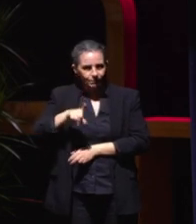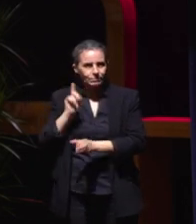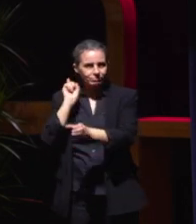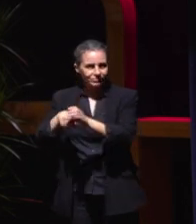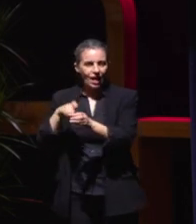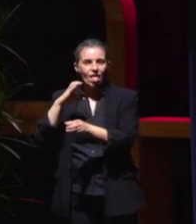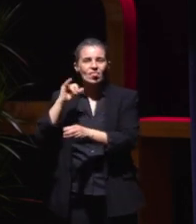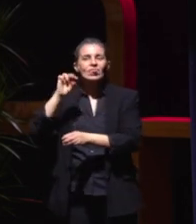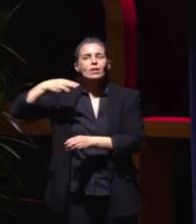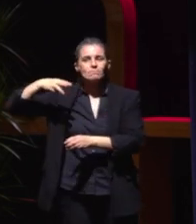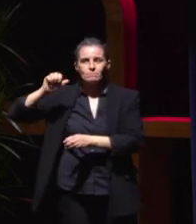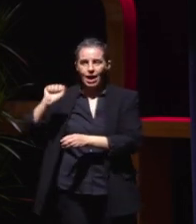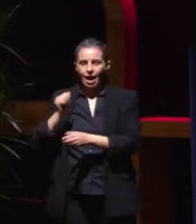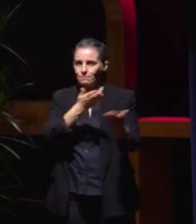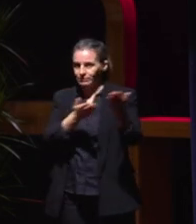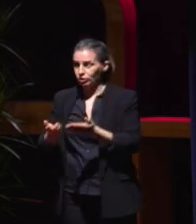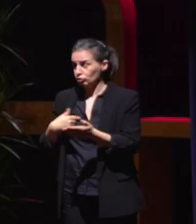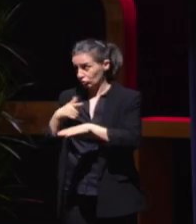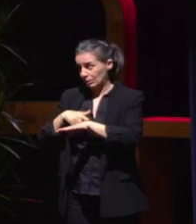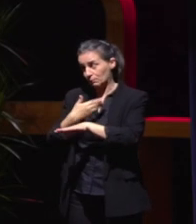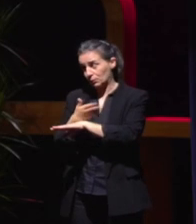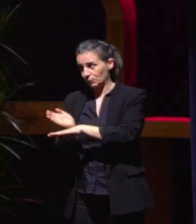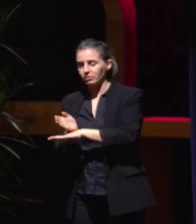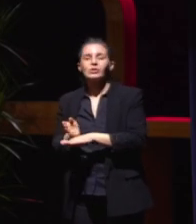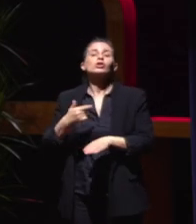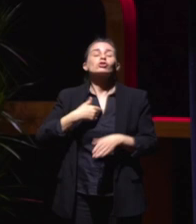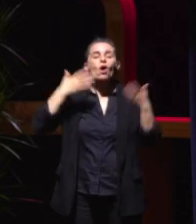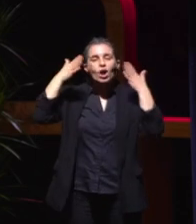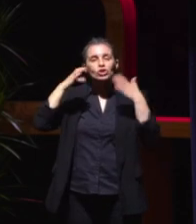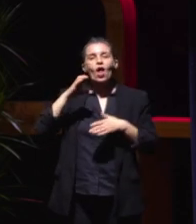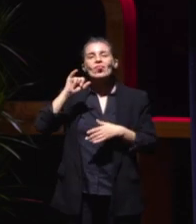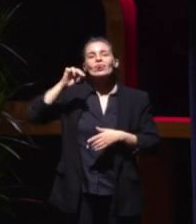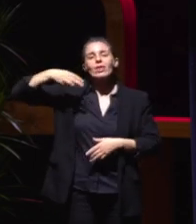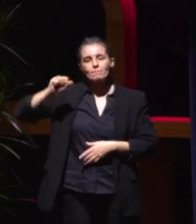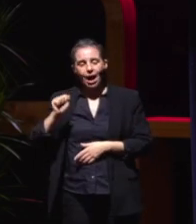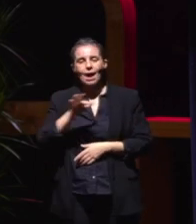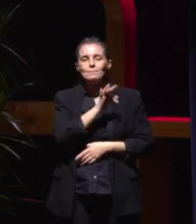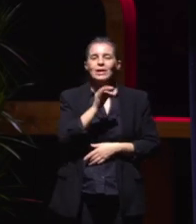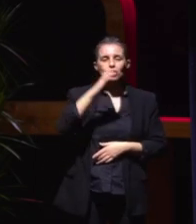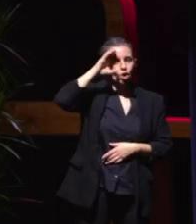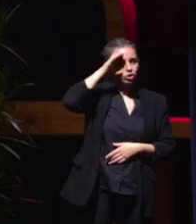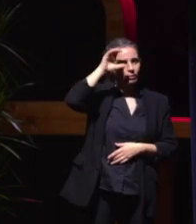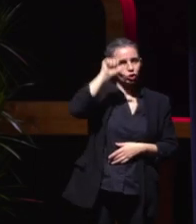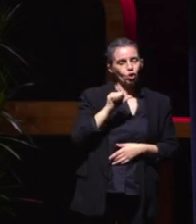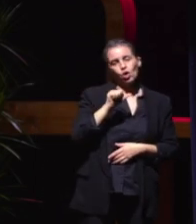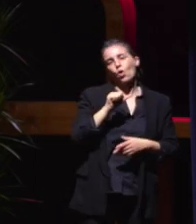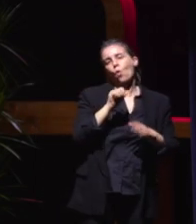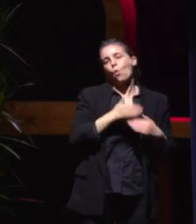un pasado no bueno os recomiendo cima y el observatorio de igualdad